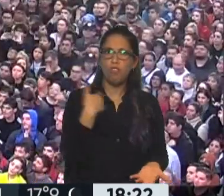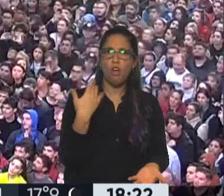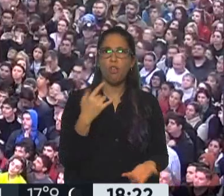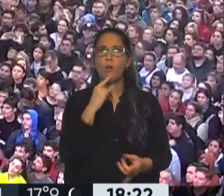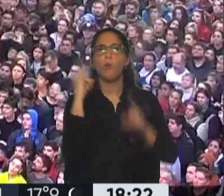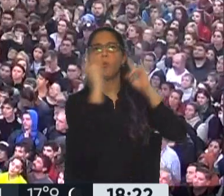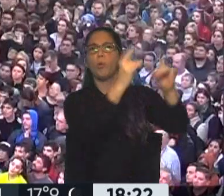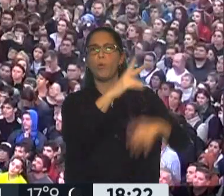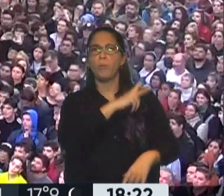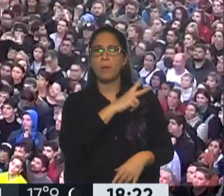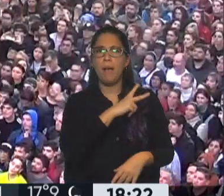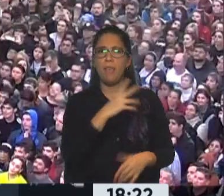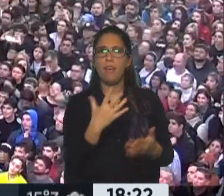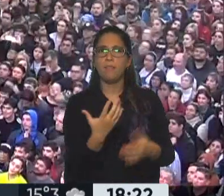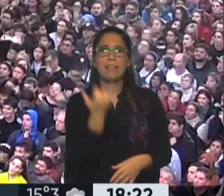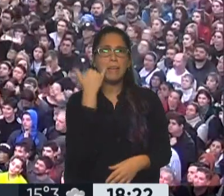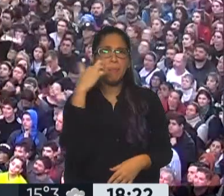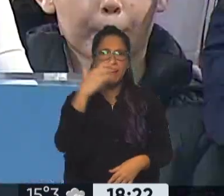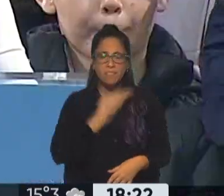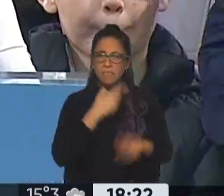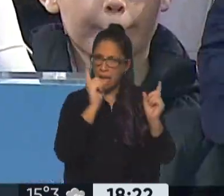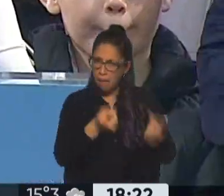los privados, YPF también,